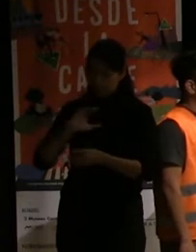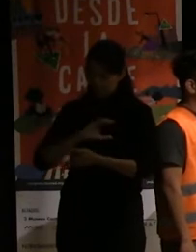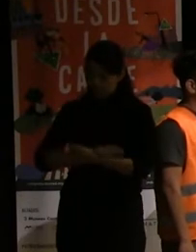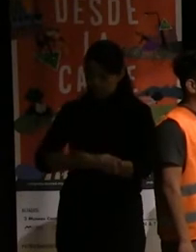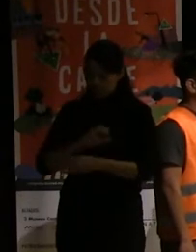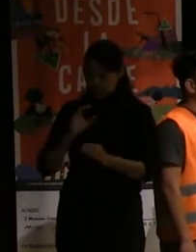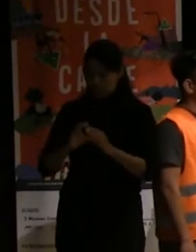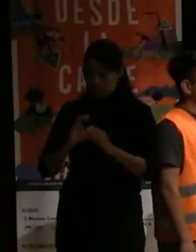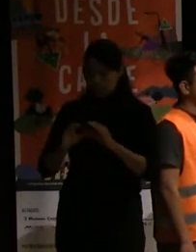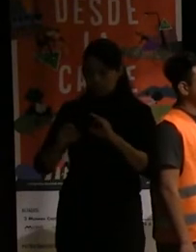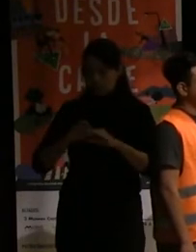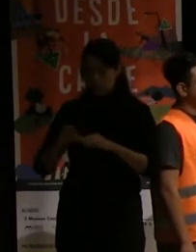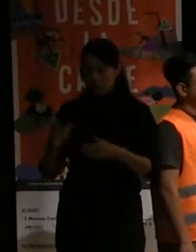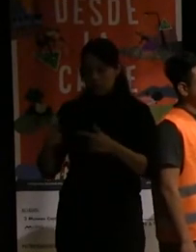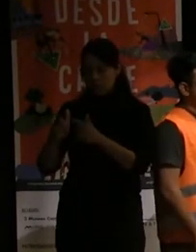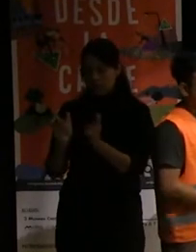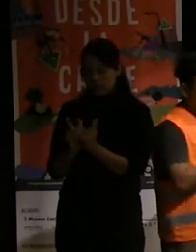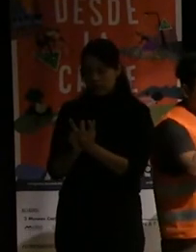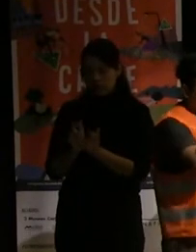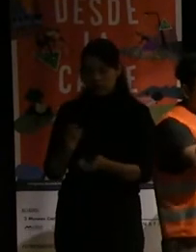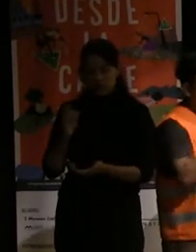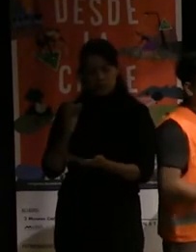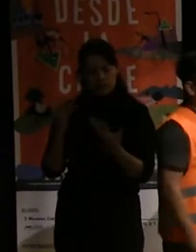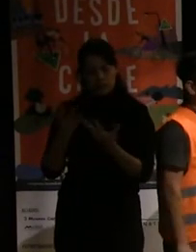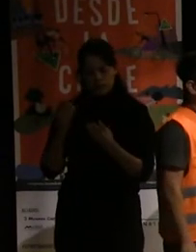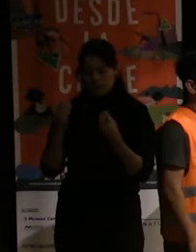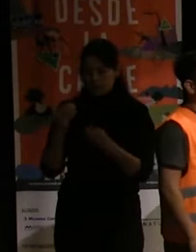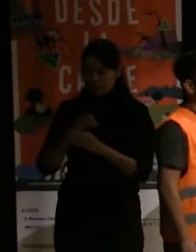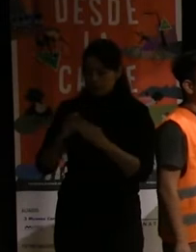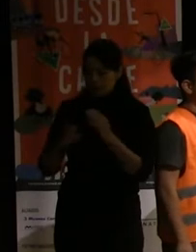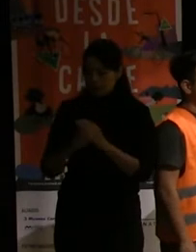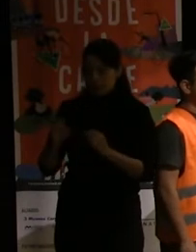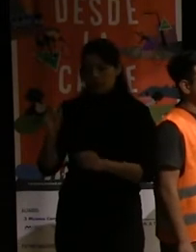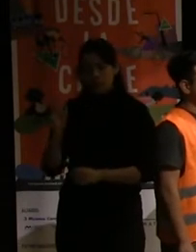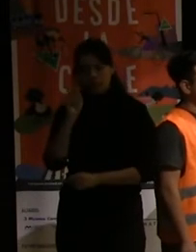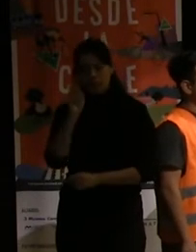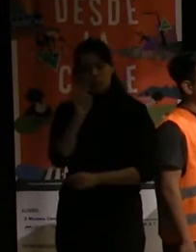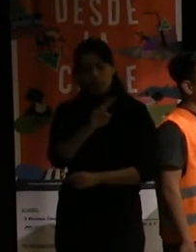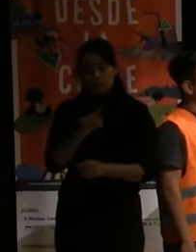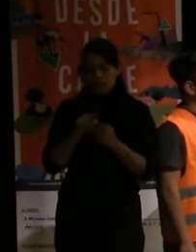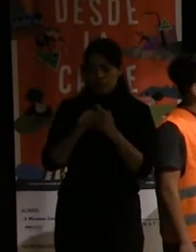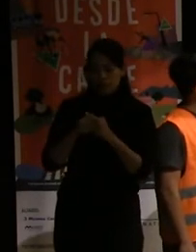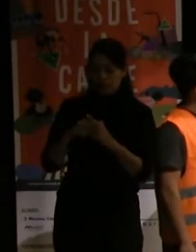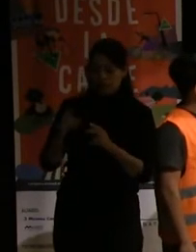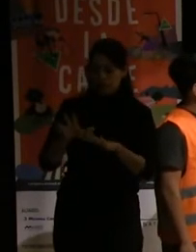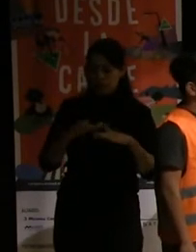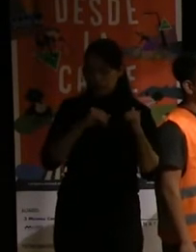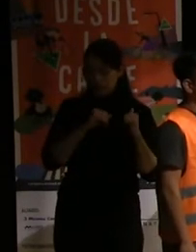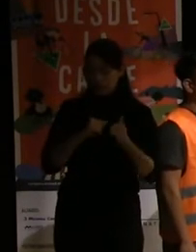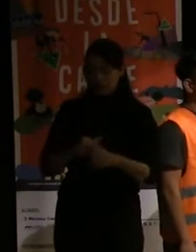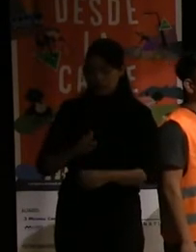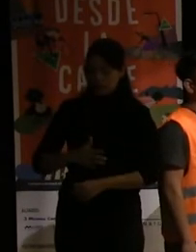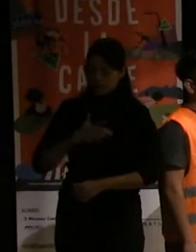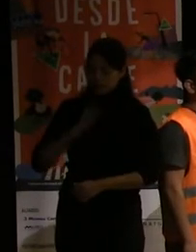pues somos un colectivo pues que no hacemos muchas cosas como tales vieron al inicio el congreso nos enorgullece